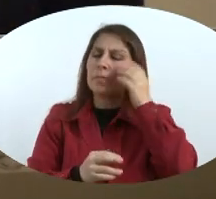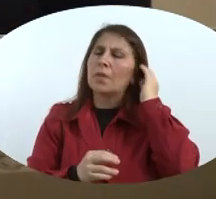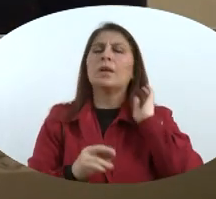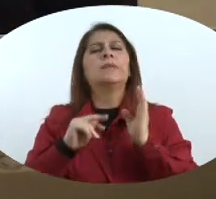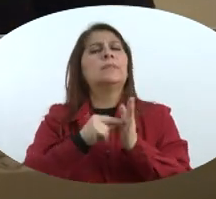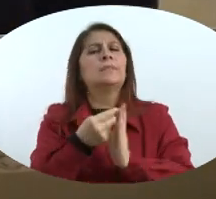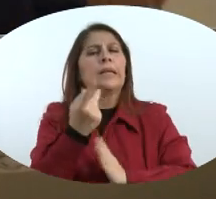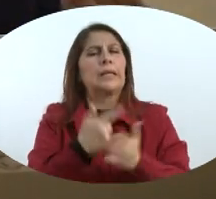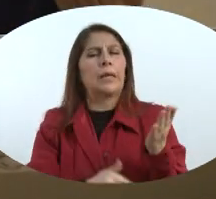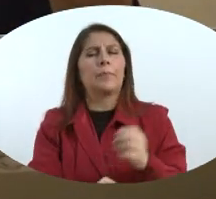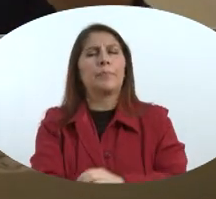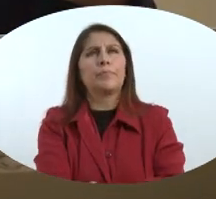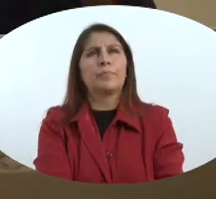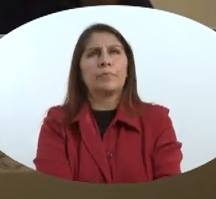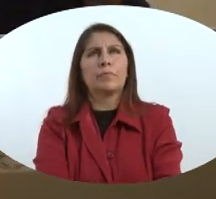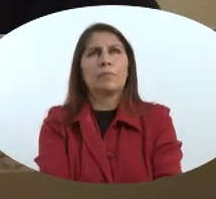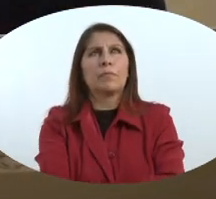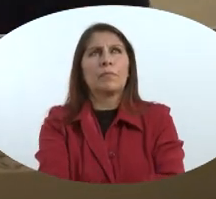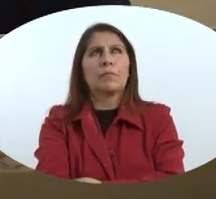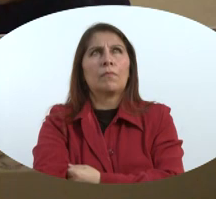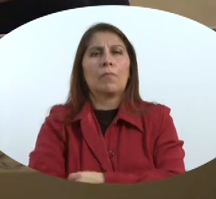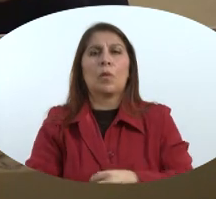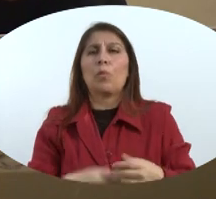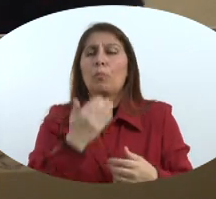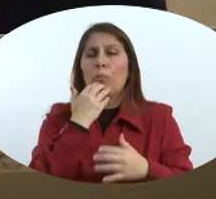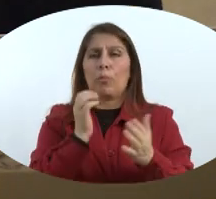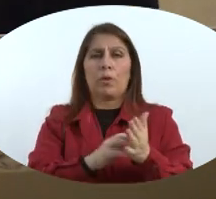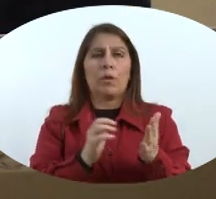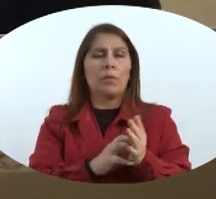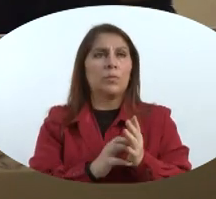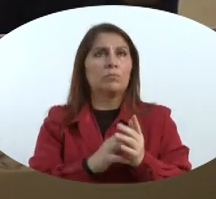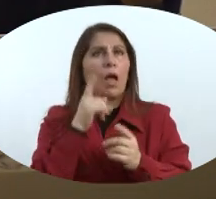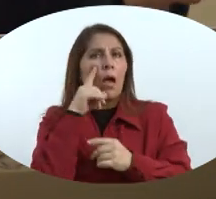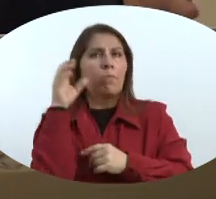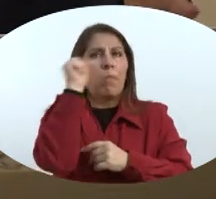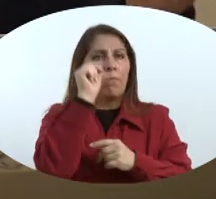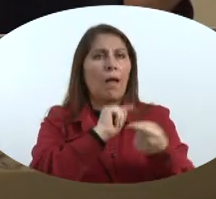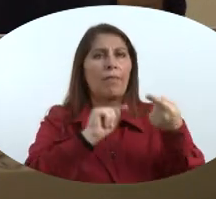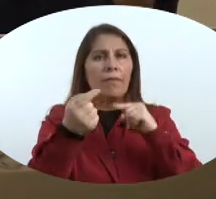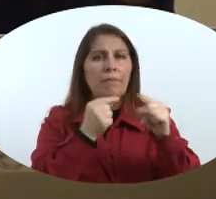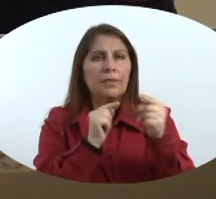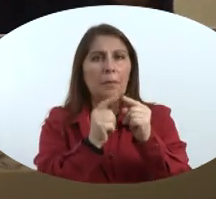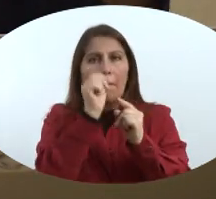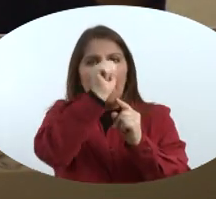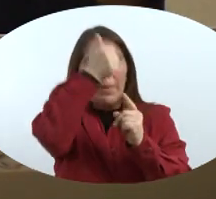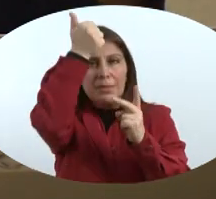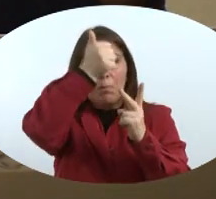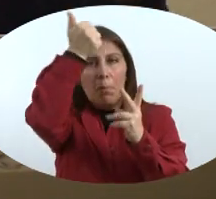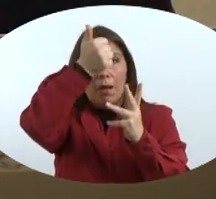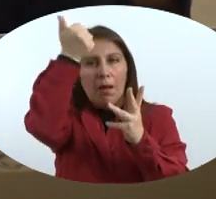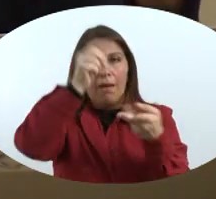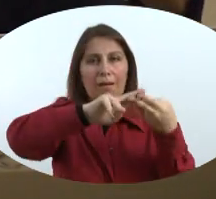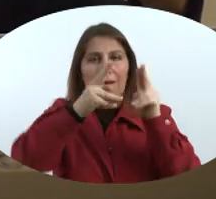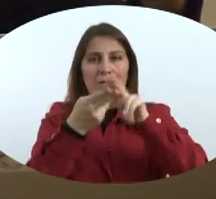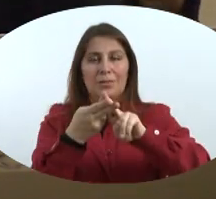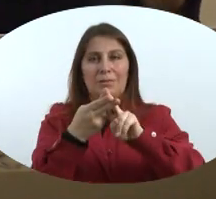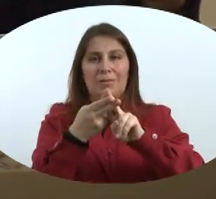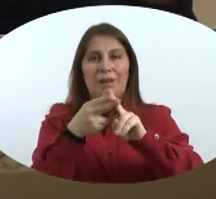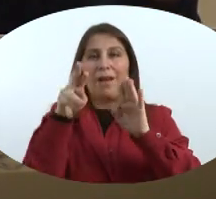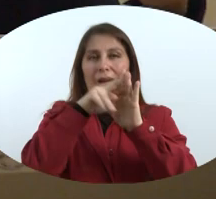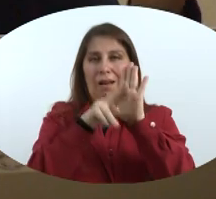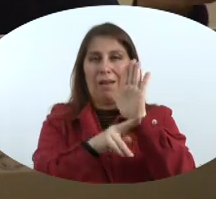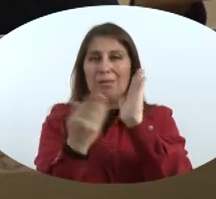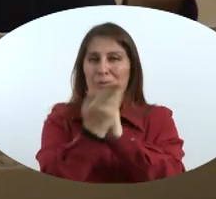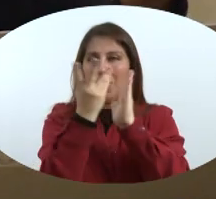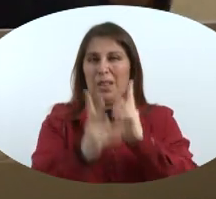la idea sería poder identificar unos debates centrales con respecto al reglamento estudiantil